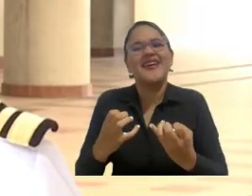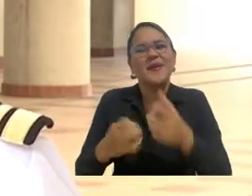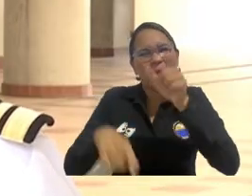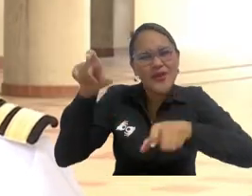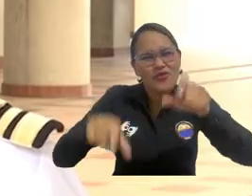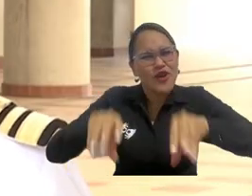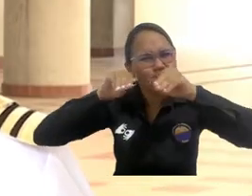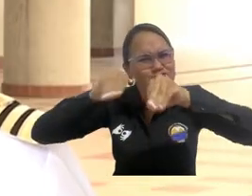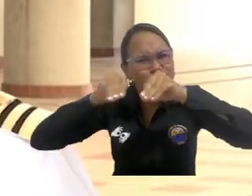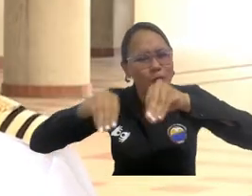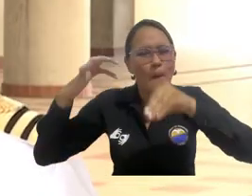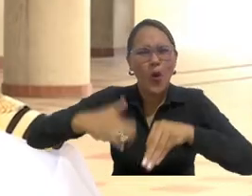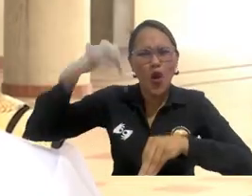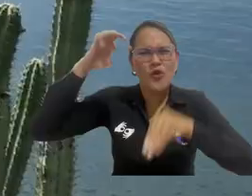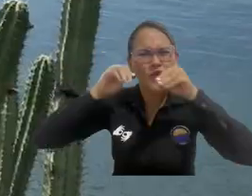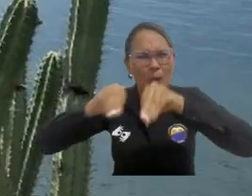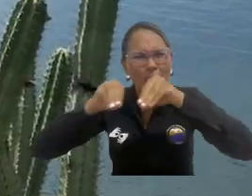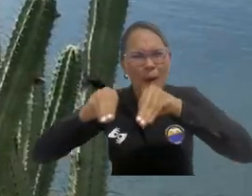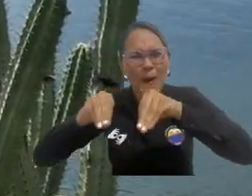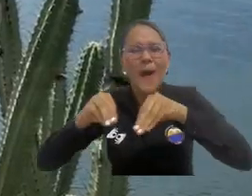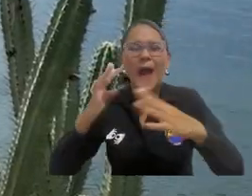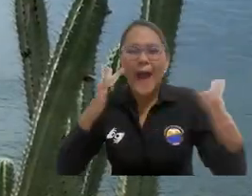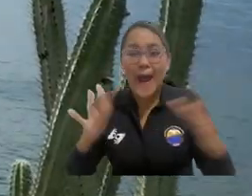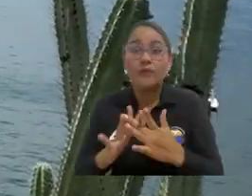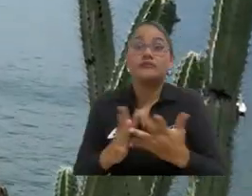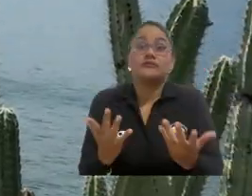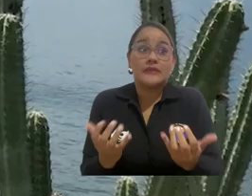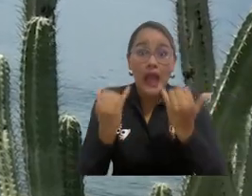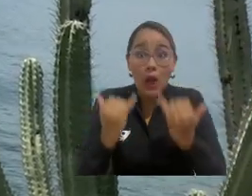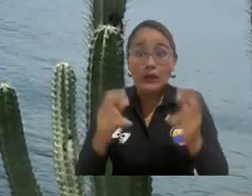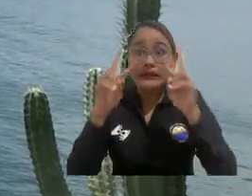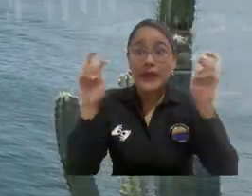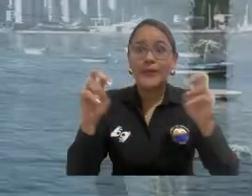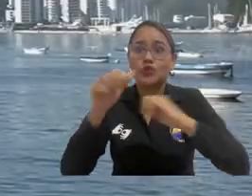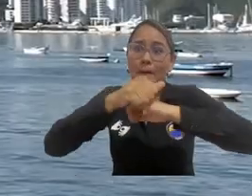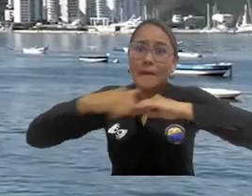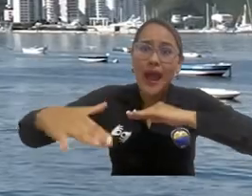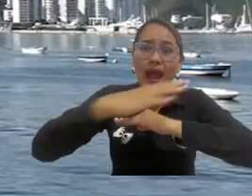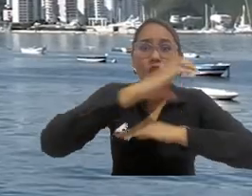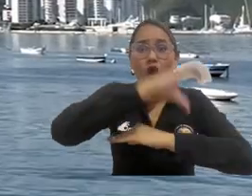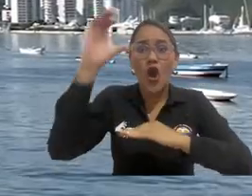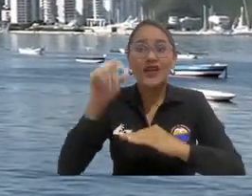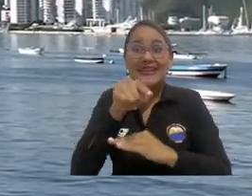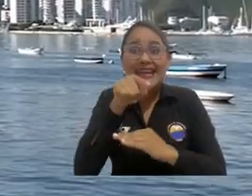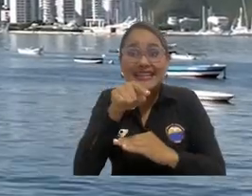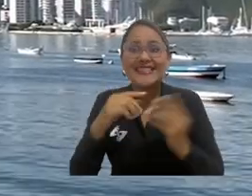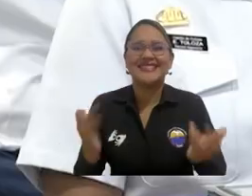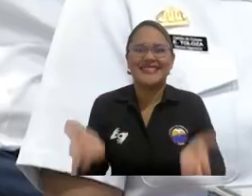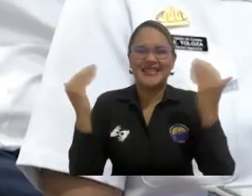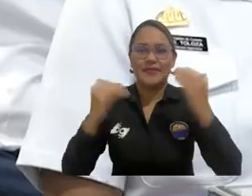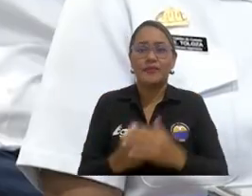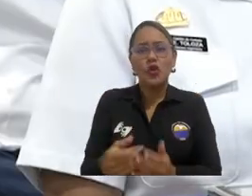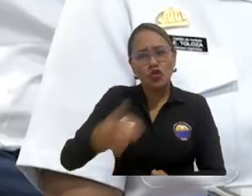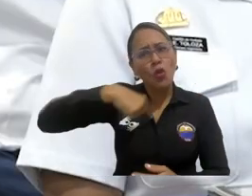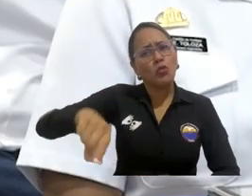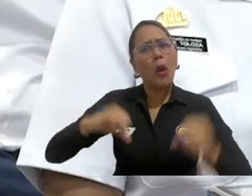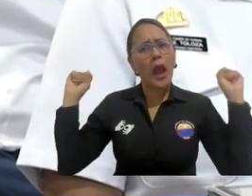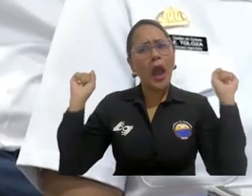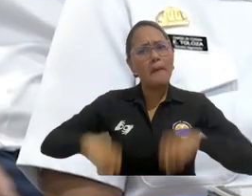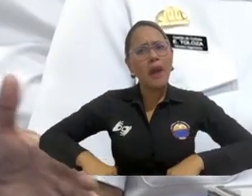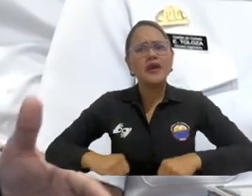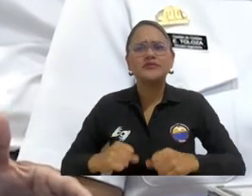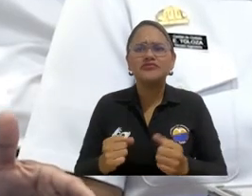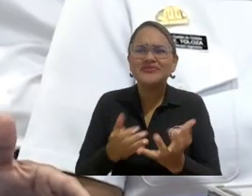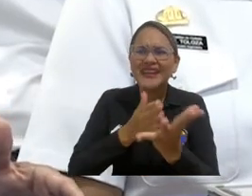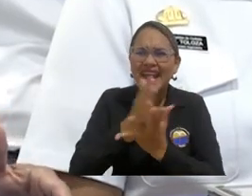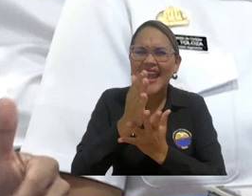participar en grandes proyectos de desarrollo. Tenemos un potencial muy grande en Colombia de todo el área marino-costera. Si nosotros fuimos capaces